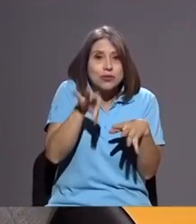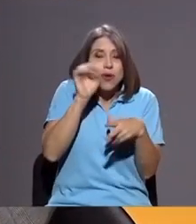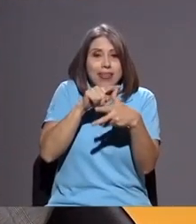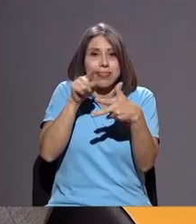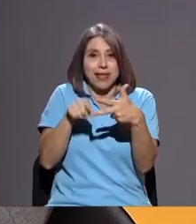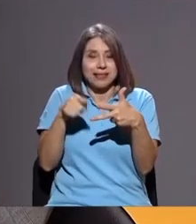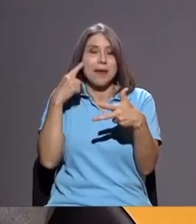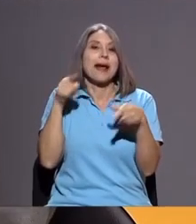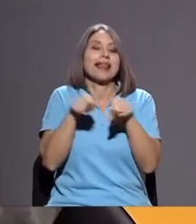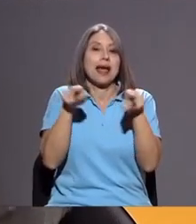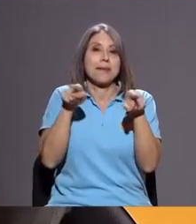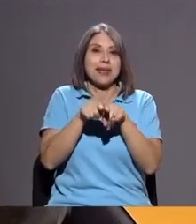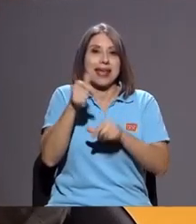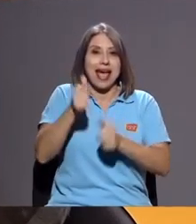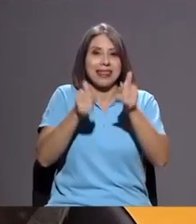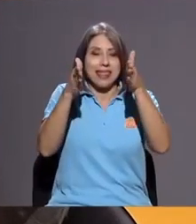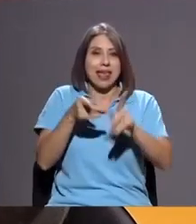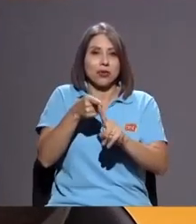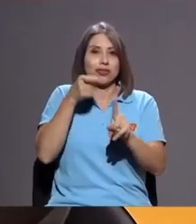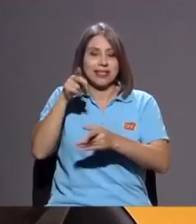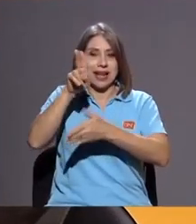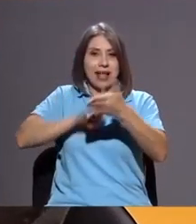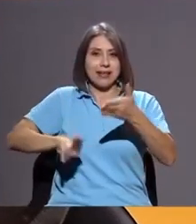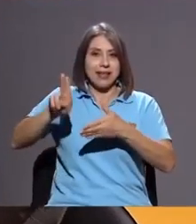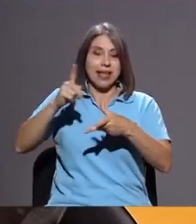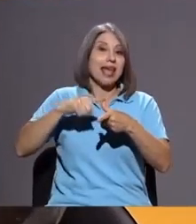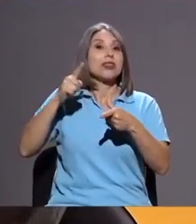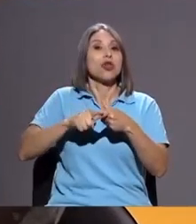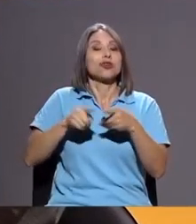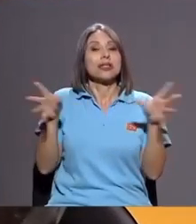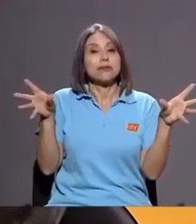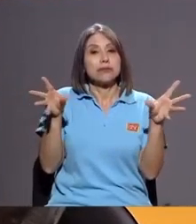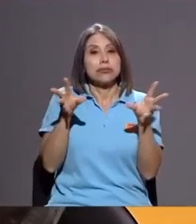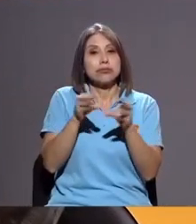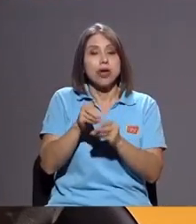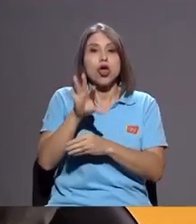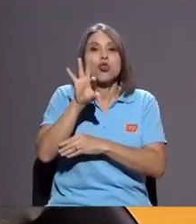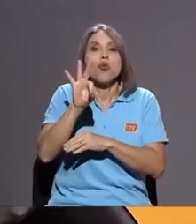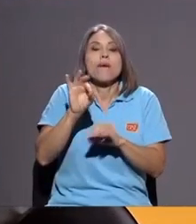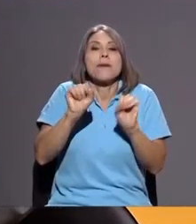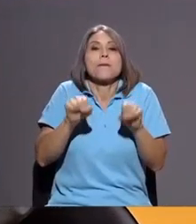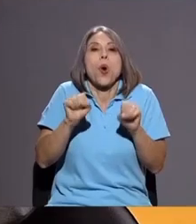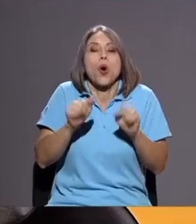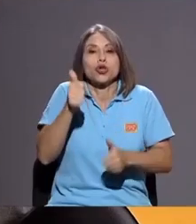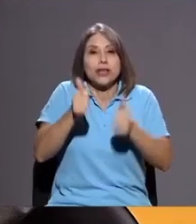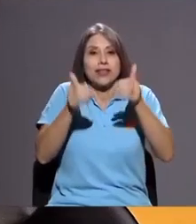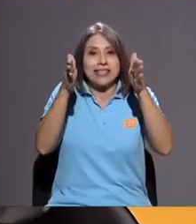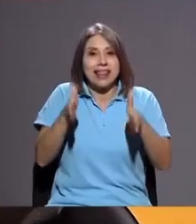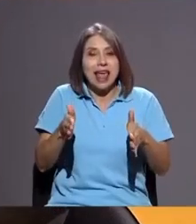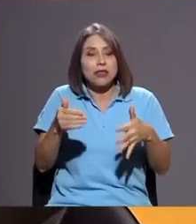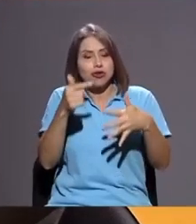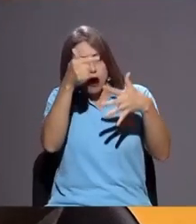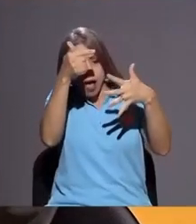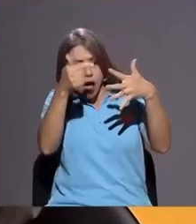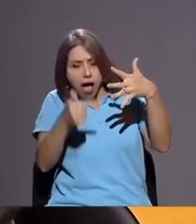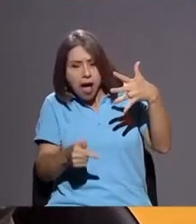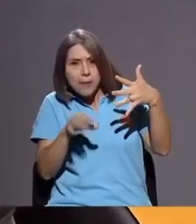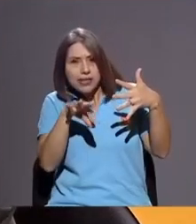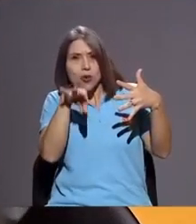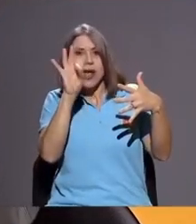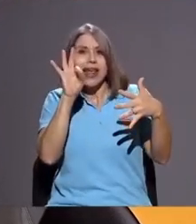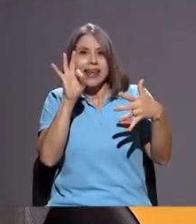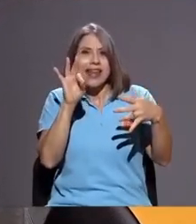Academia. Entonces la Asamblea Legislativa tendría 9 candidatos dentro de los cuales escoger y no sacarse en última